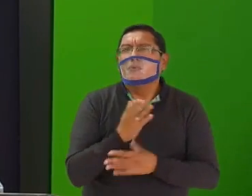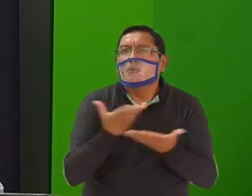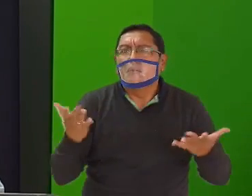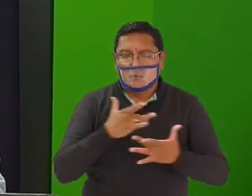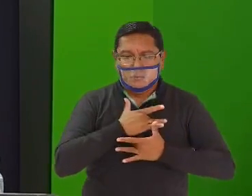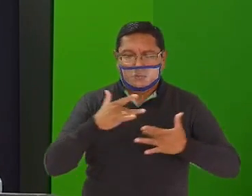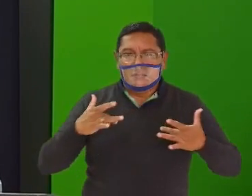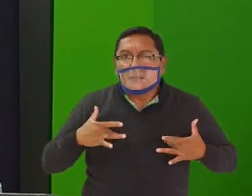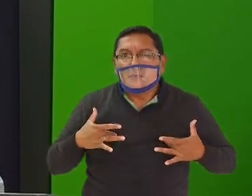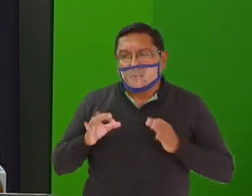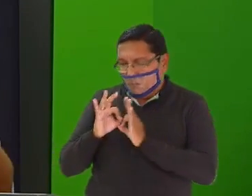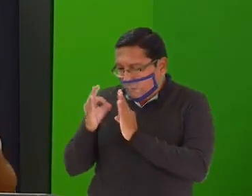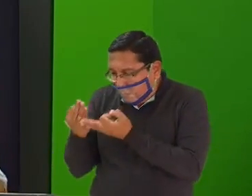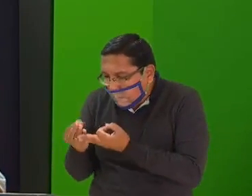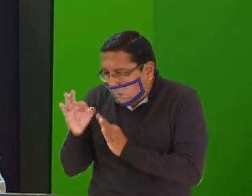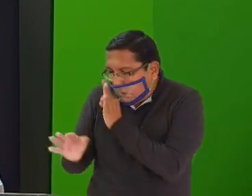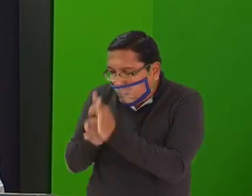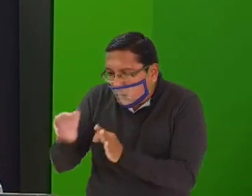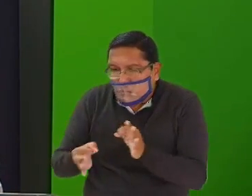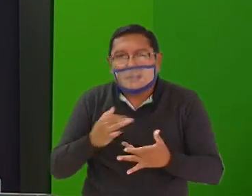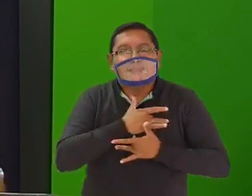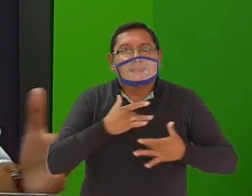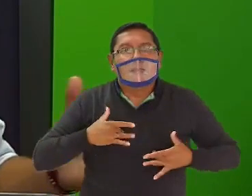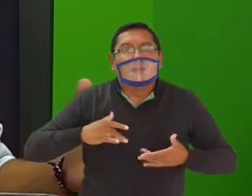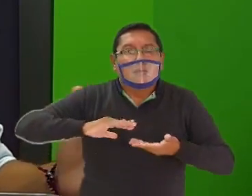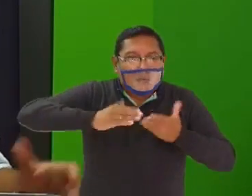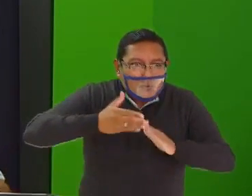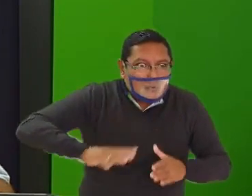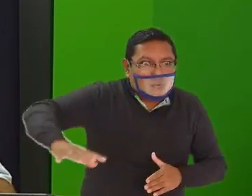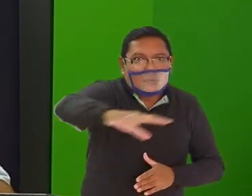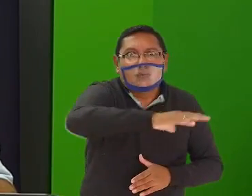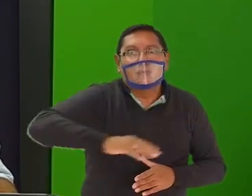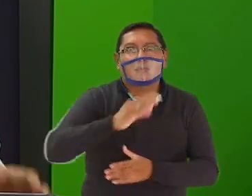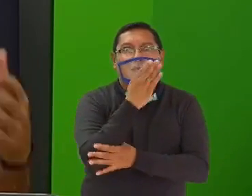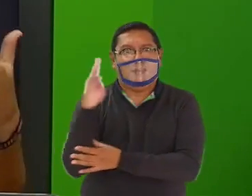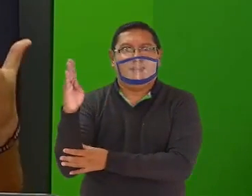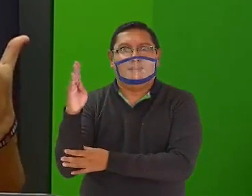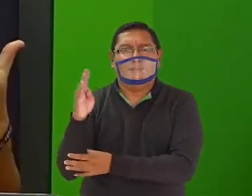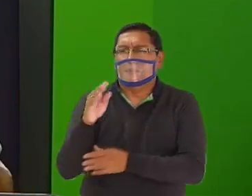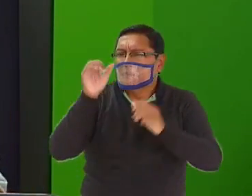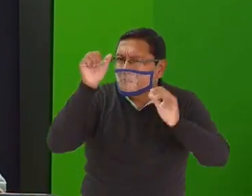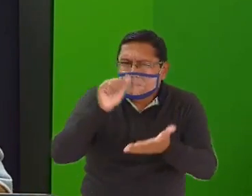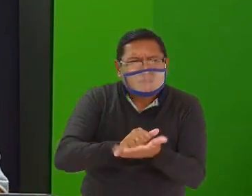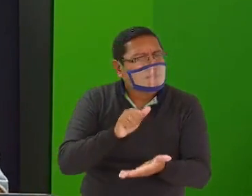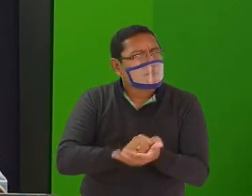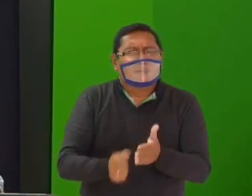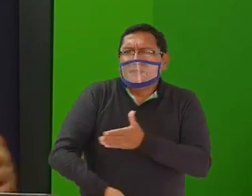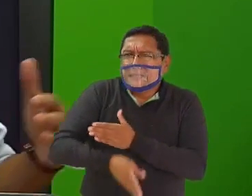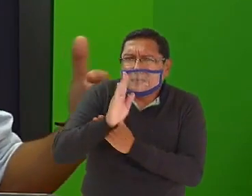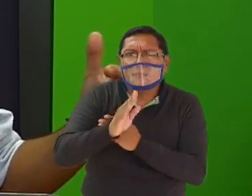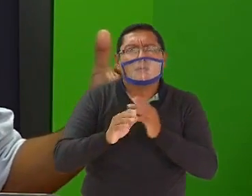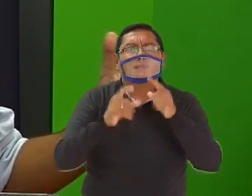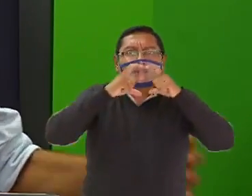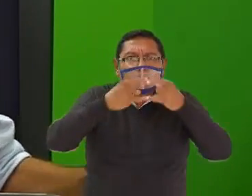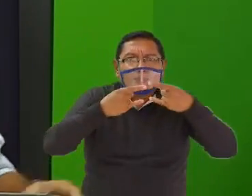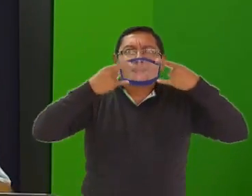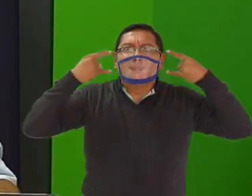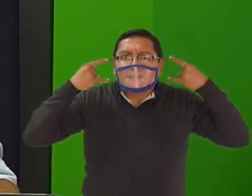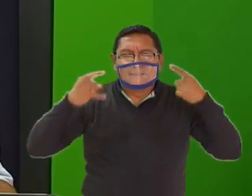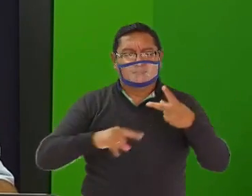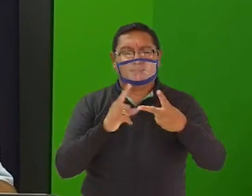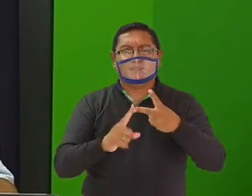nuestros y con la salud de la ciudad. Las reglas son las mismas: el uso del tapaboca, el distanciamiento